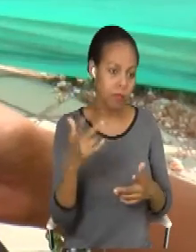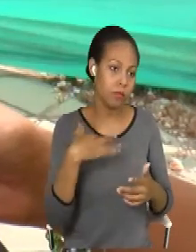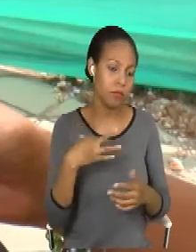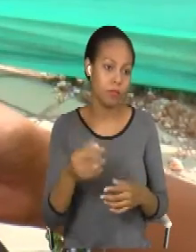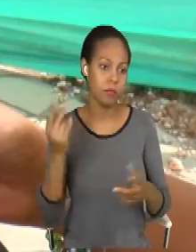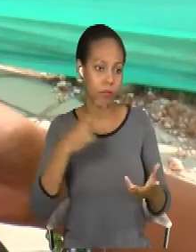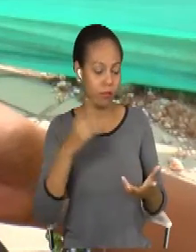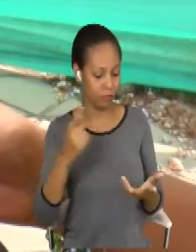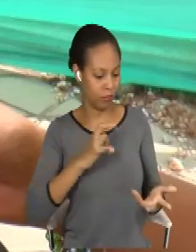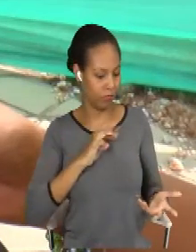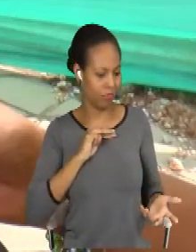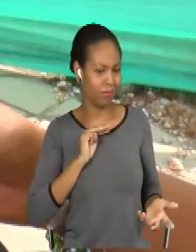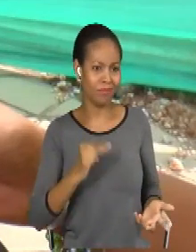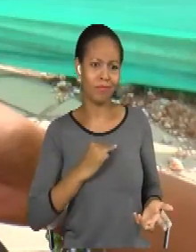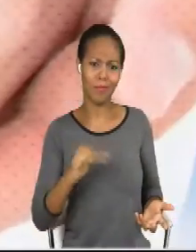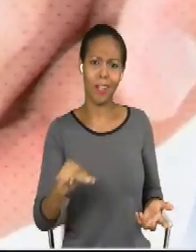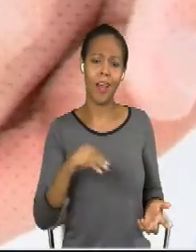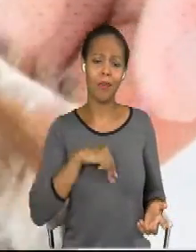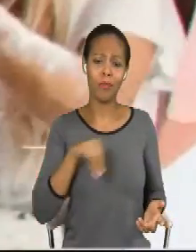perder.